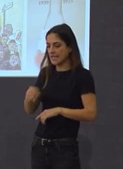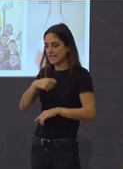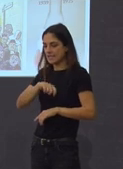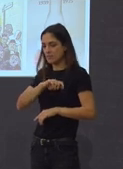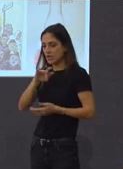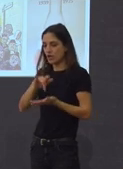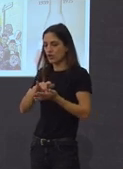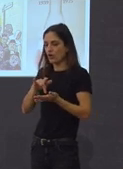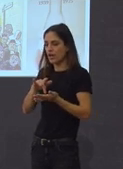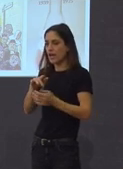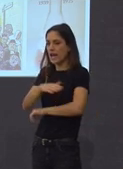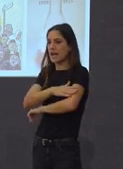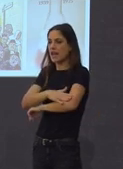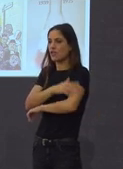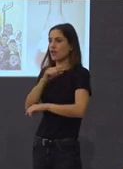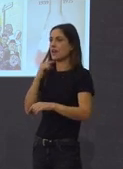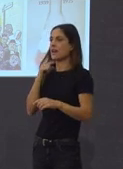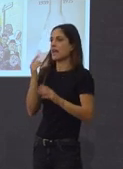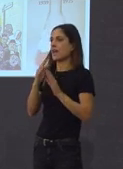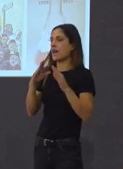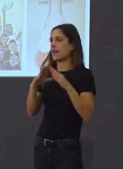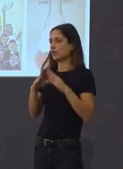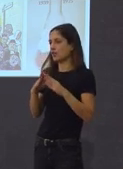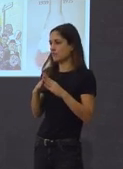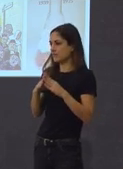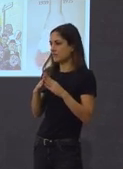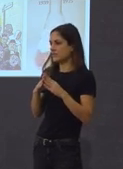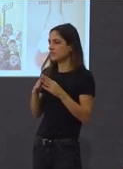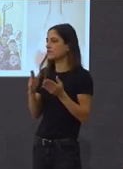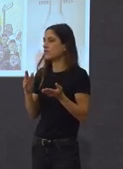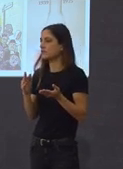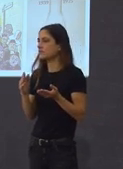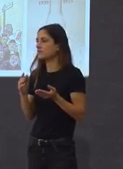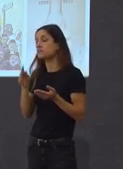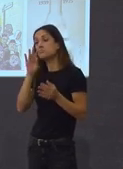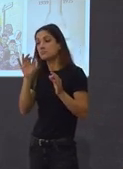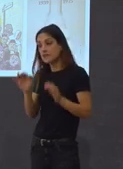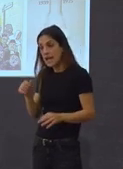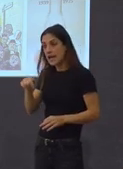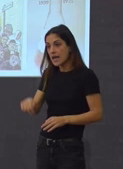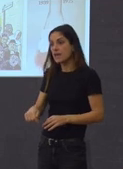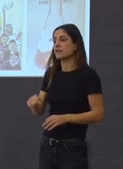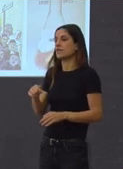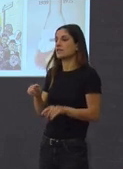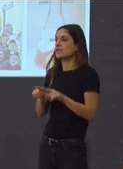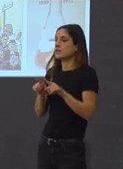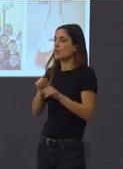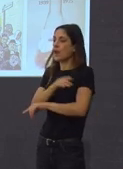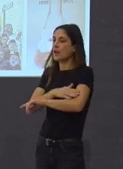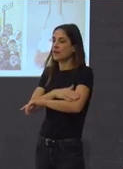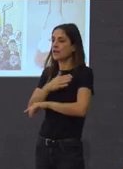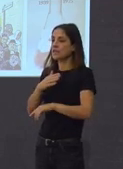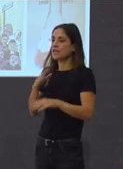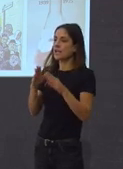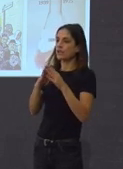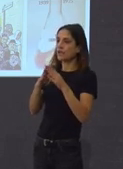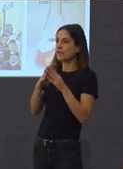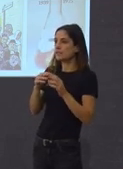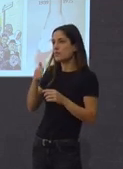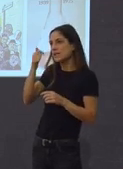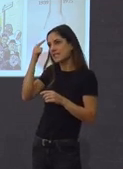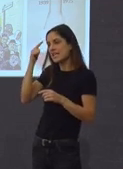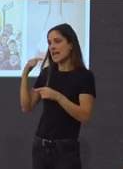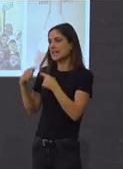catolicismo. E ben é certo que dicir que en España houve un catolicismo moi apegado á idea de nación,